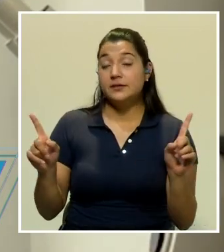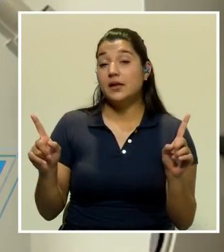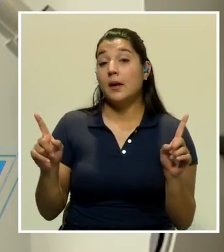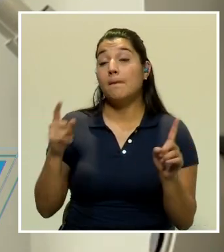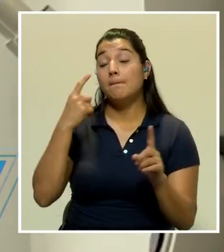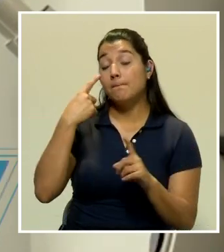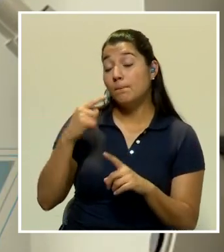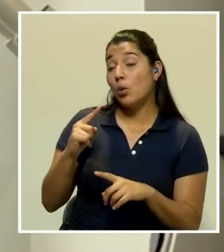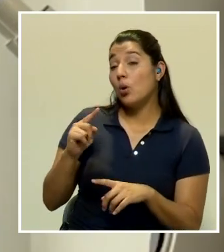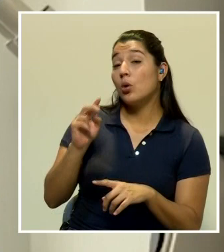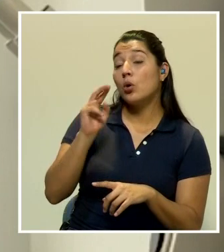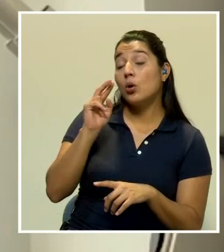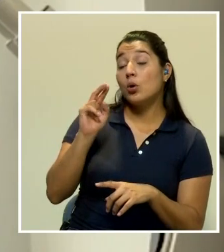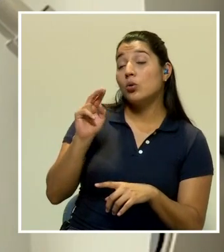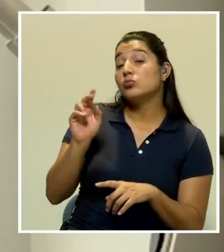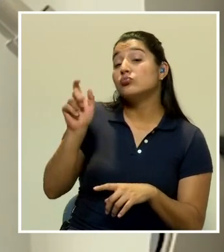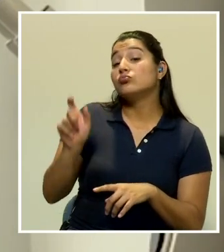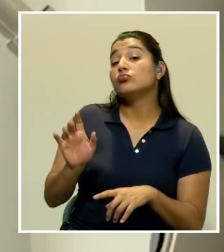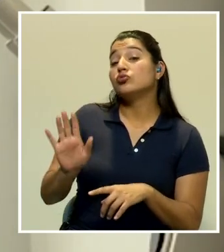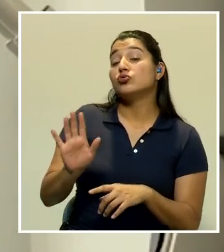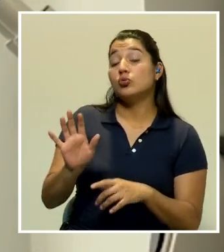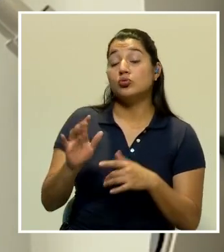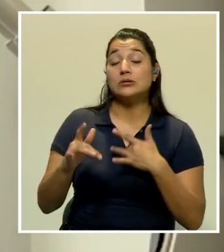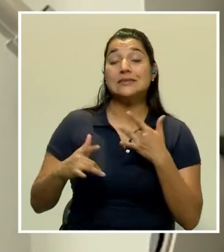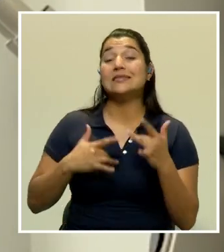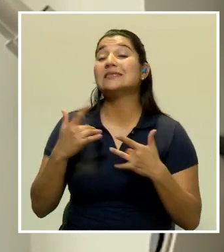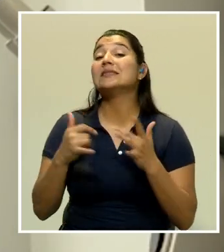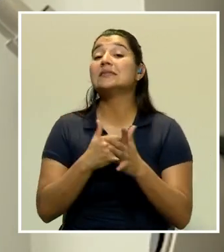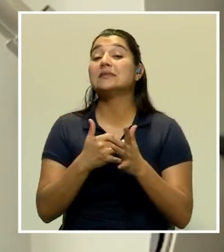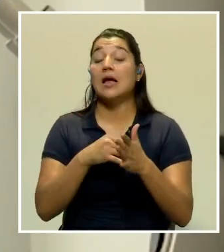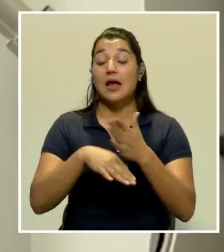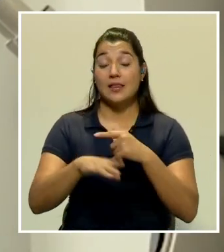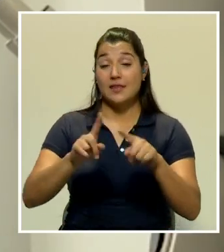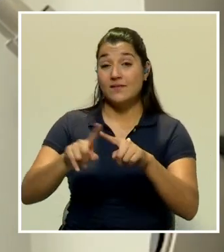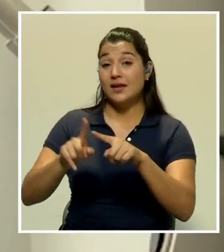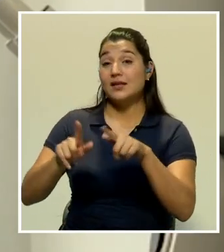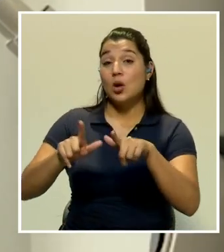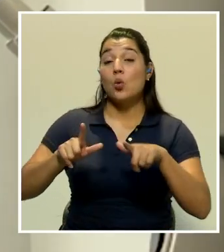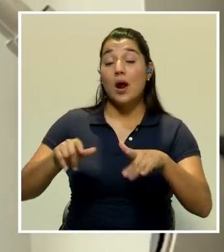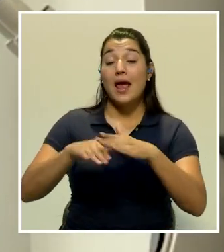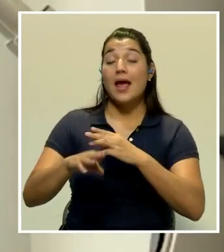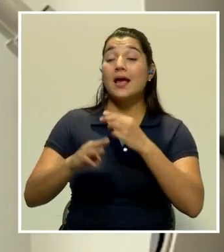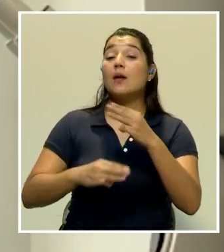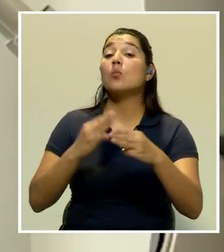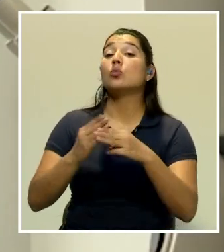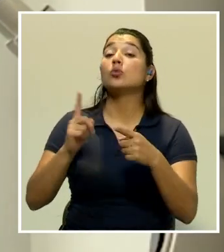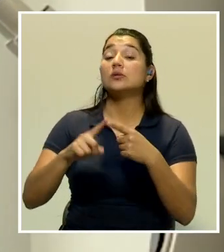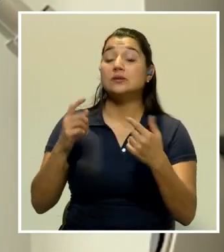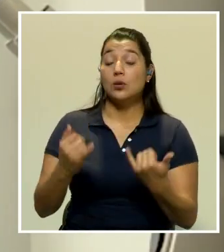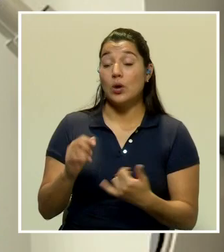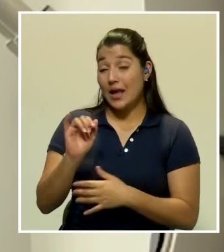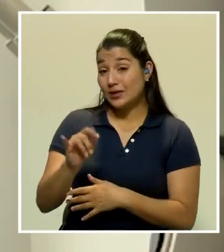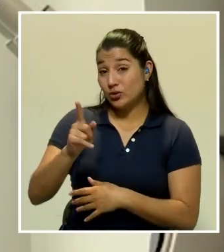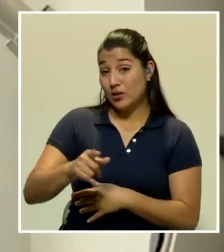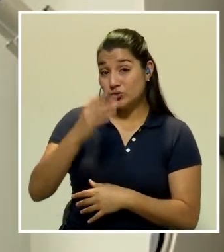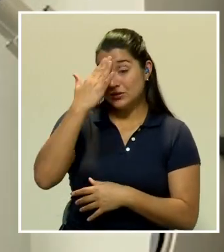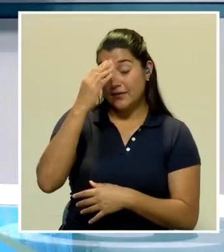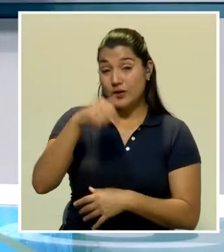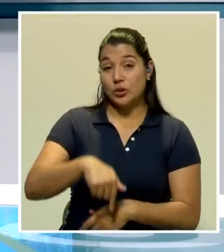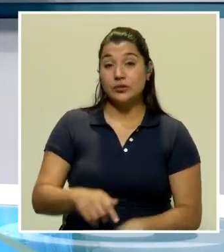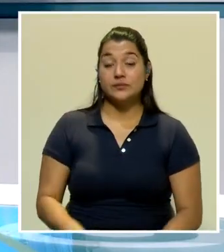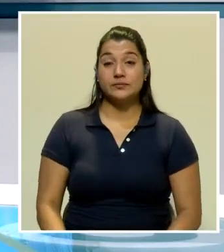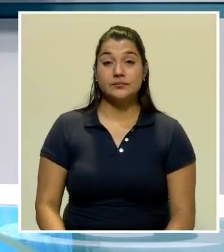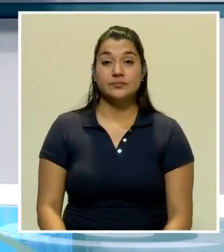parece, en la susceptibilidad a enfermedad en las distintas regiones del mundo hasta ahora. Esto es el conocimiento que tenemos hoy.